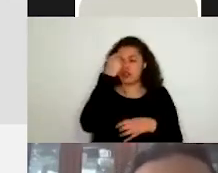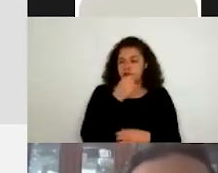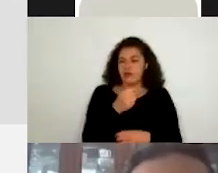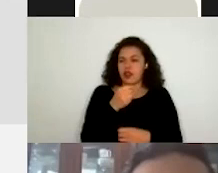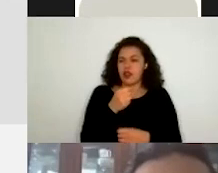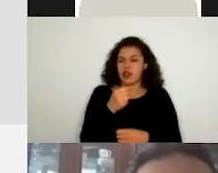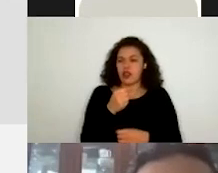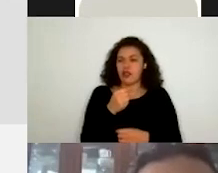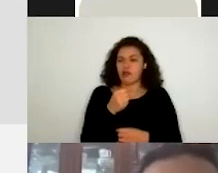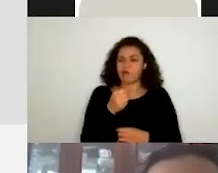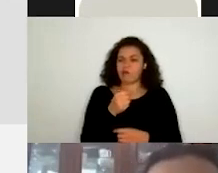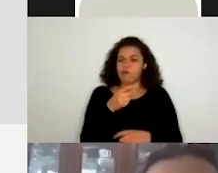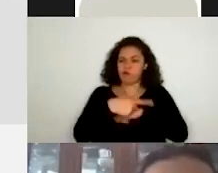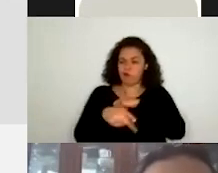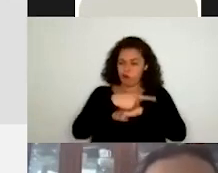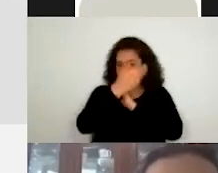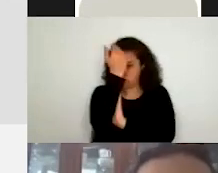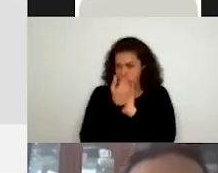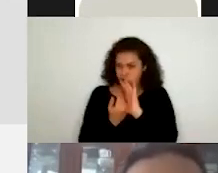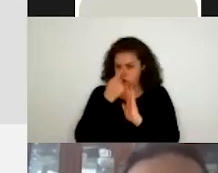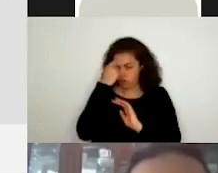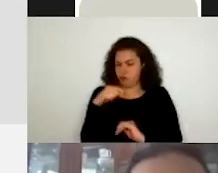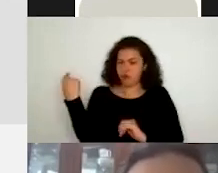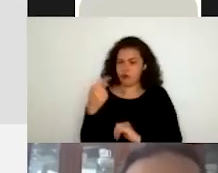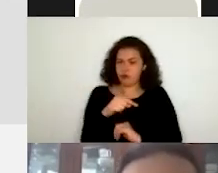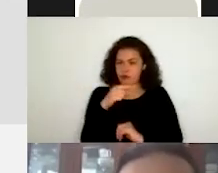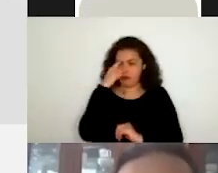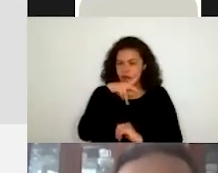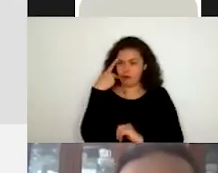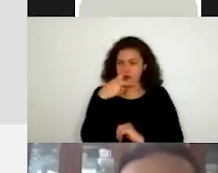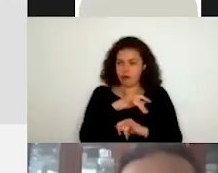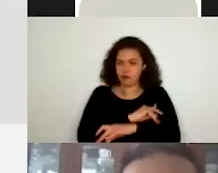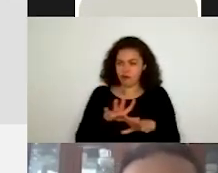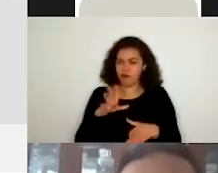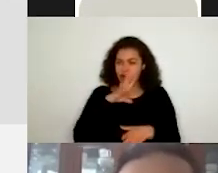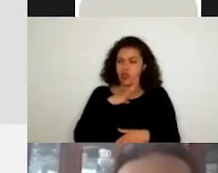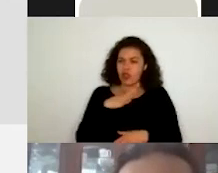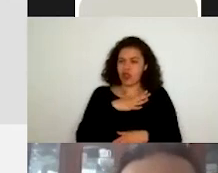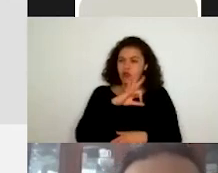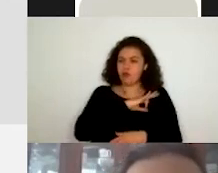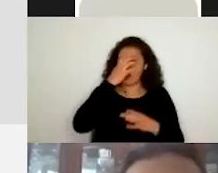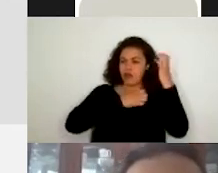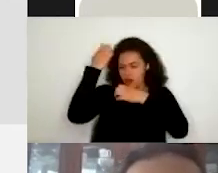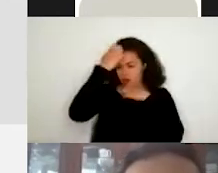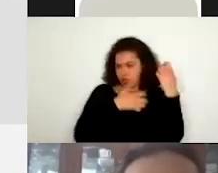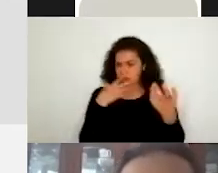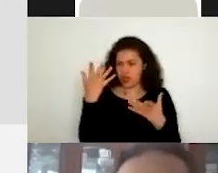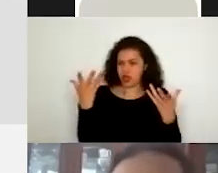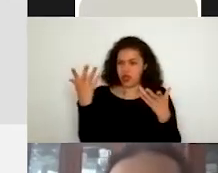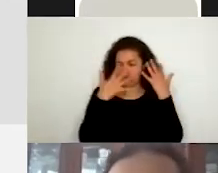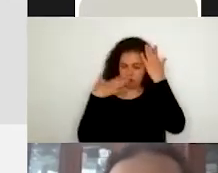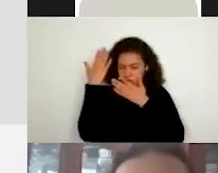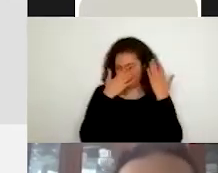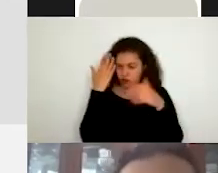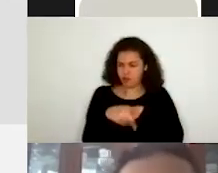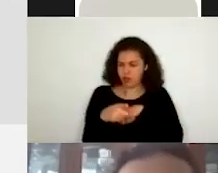la manifestación del riesgo, con la finalidad de que con la información obtenida se pueda evaluar la clase y dimensión de este